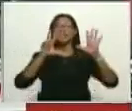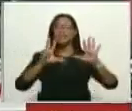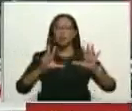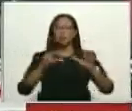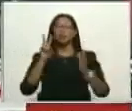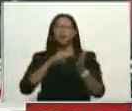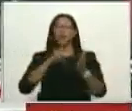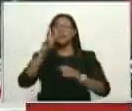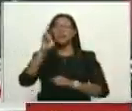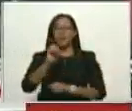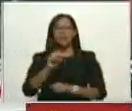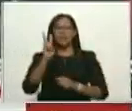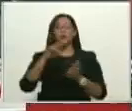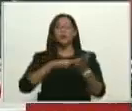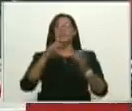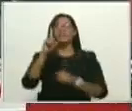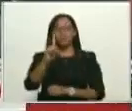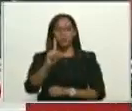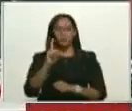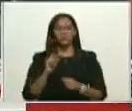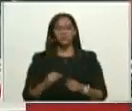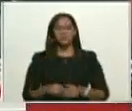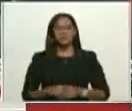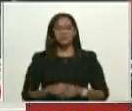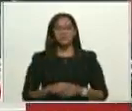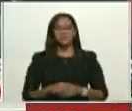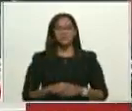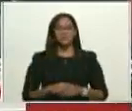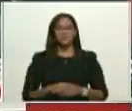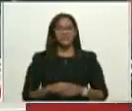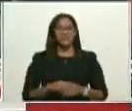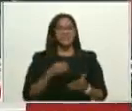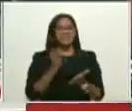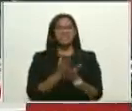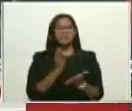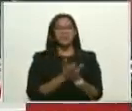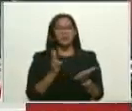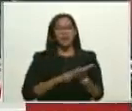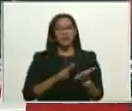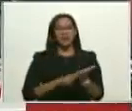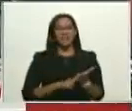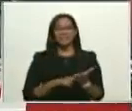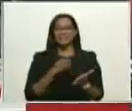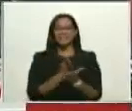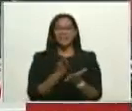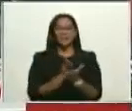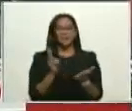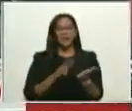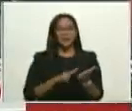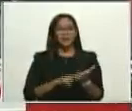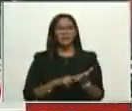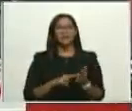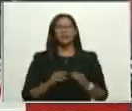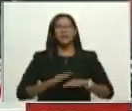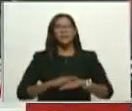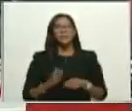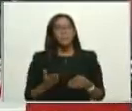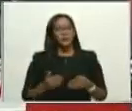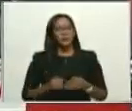año 2020, 2021, y siempre con la verdad, siempre con la verdad, porque